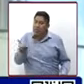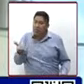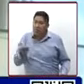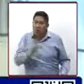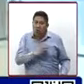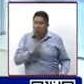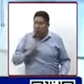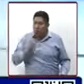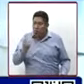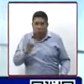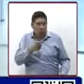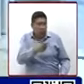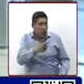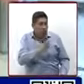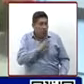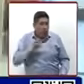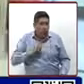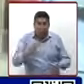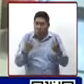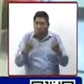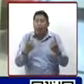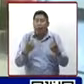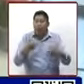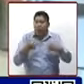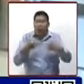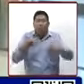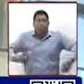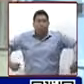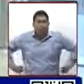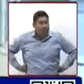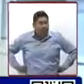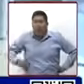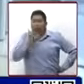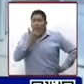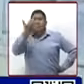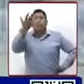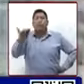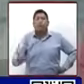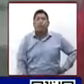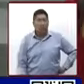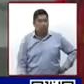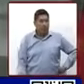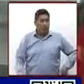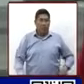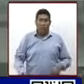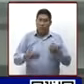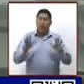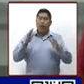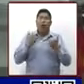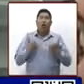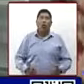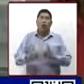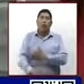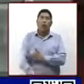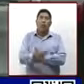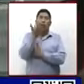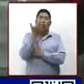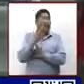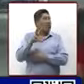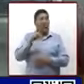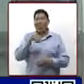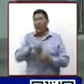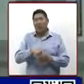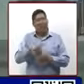justicia plural y de constitución brindar una explicación al respecto. Ya lo he dicho en Bolivisión esta mañana, no va a haber